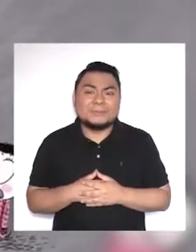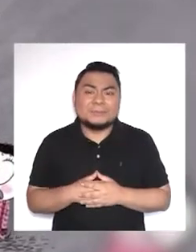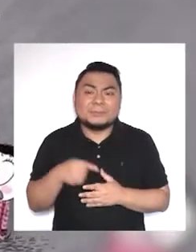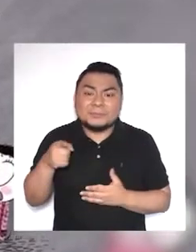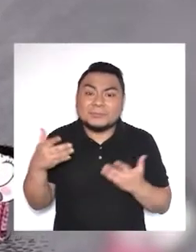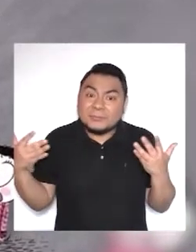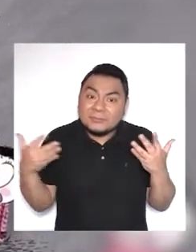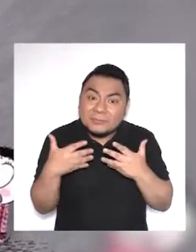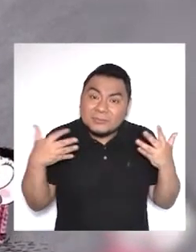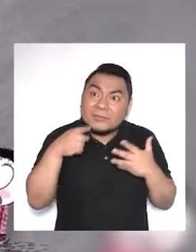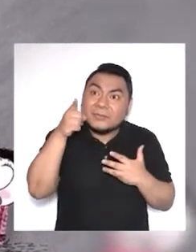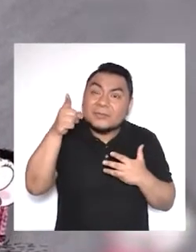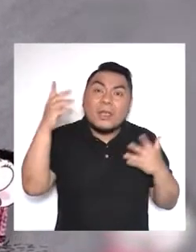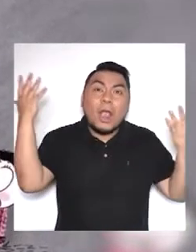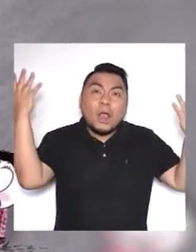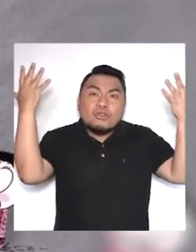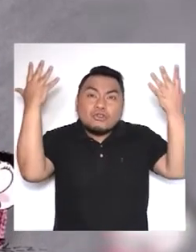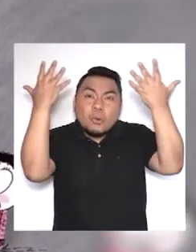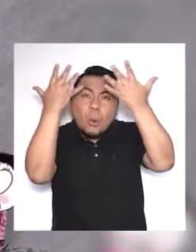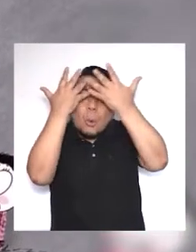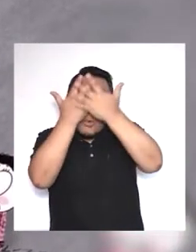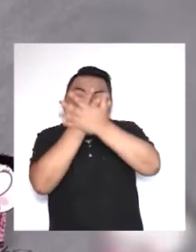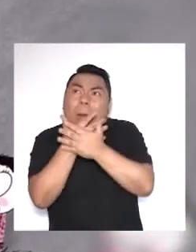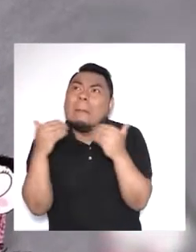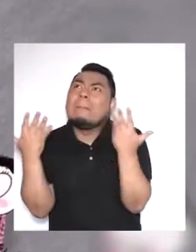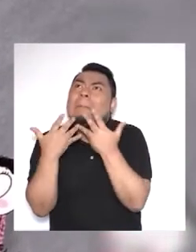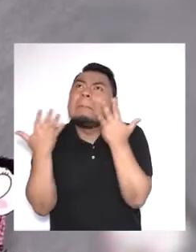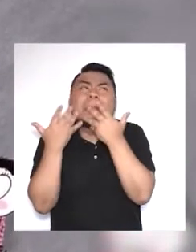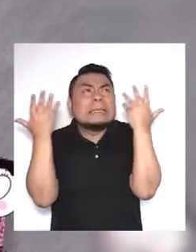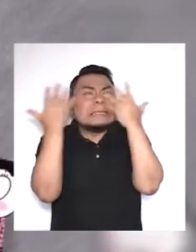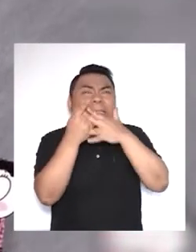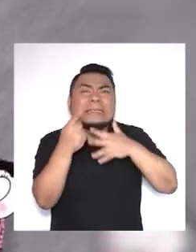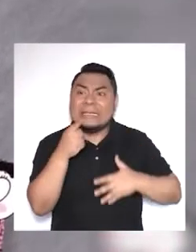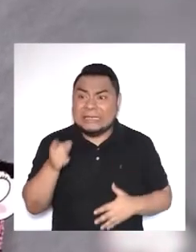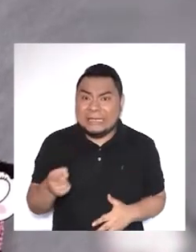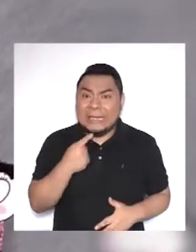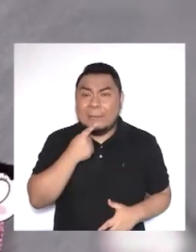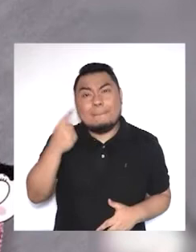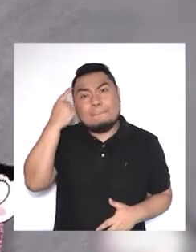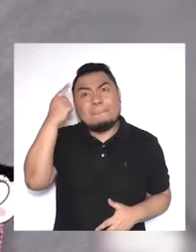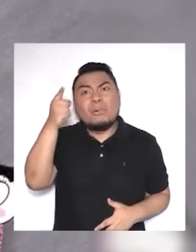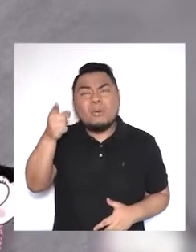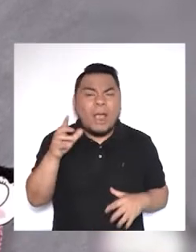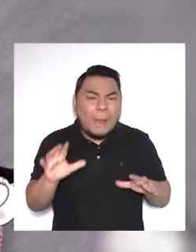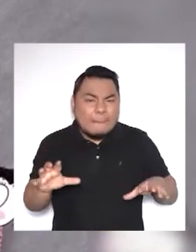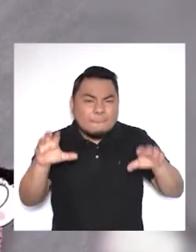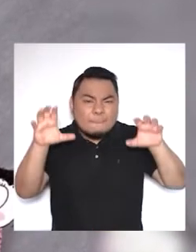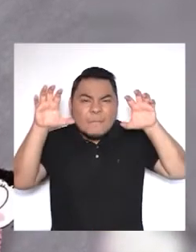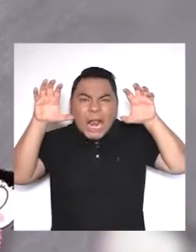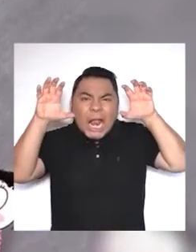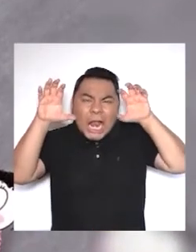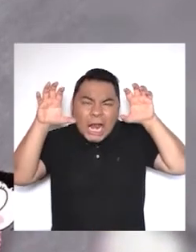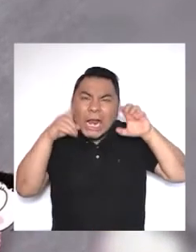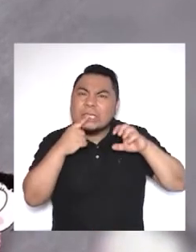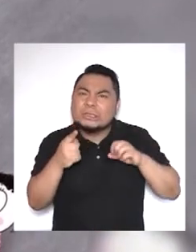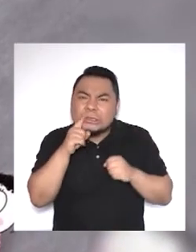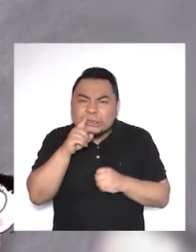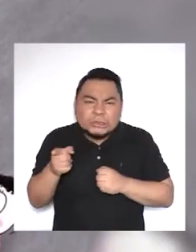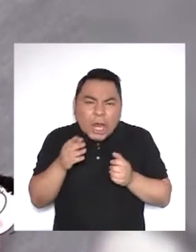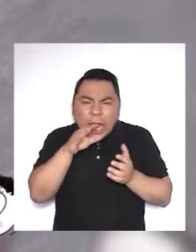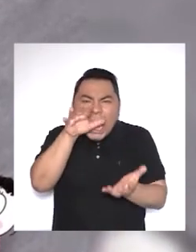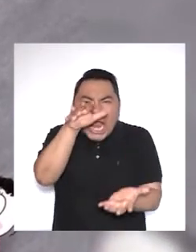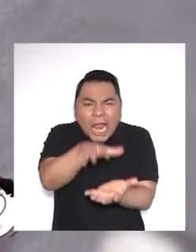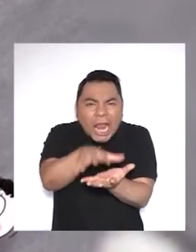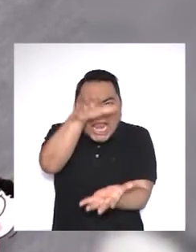Le tenía miedo a la oscuridad, porque decía que en ella vivían los monstruos, los